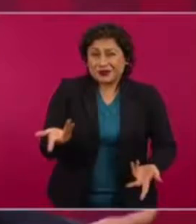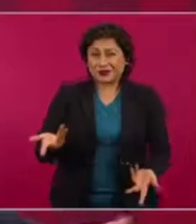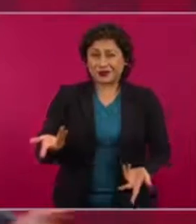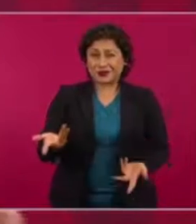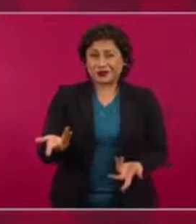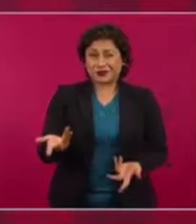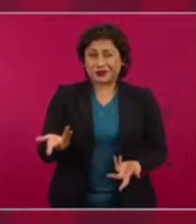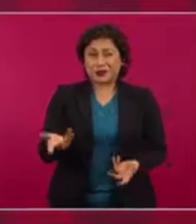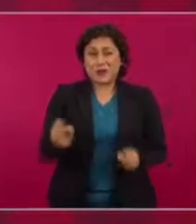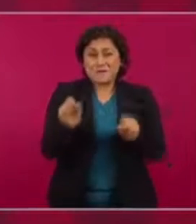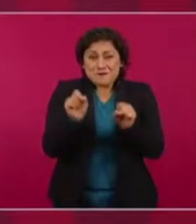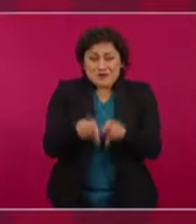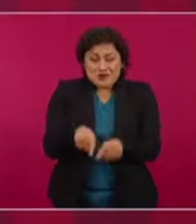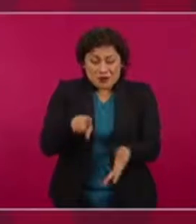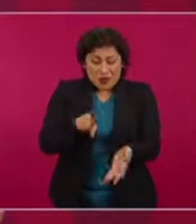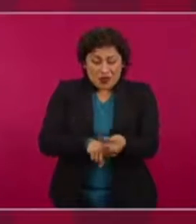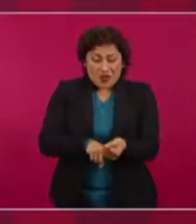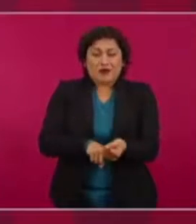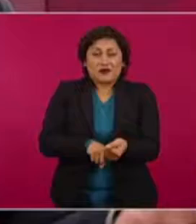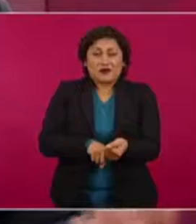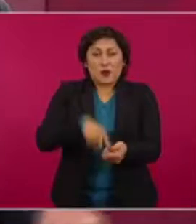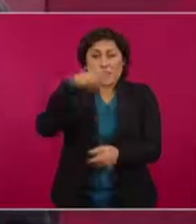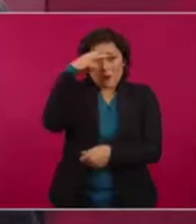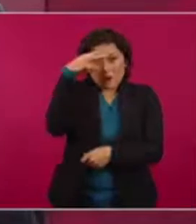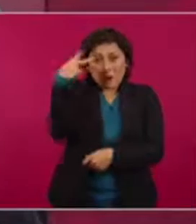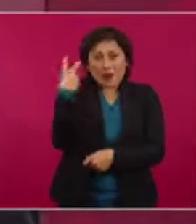misma Banca de Desarrollo de México.